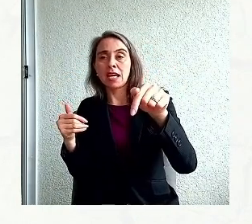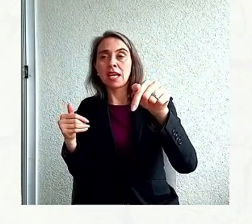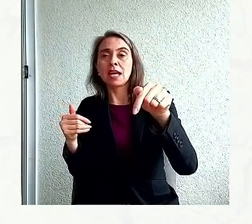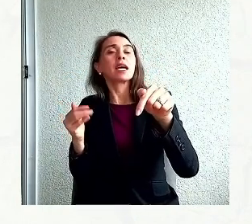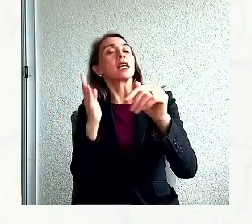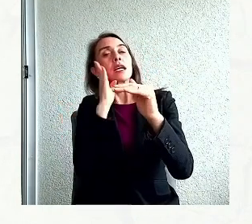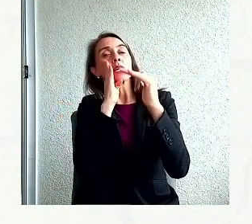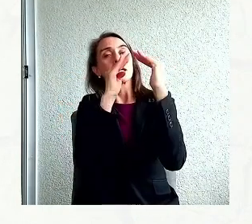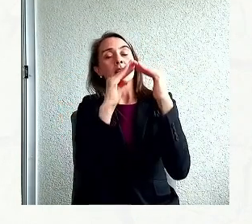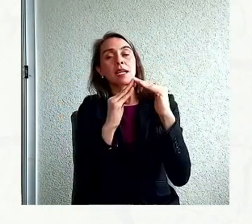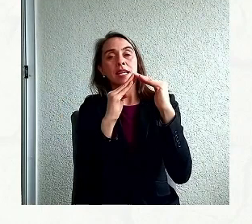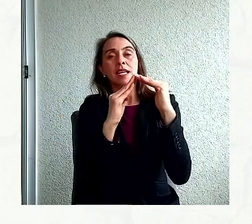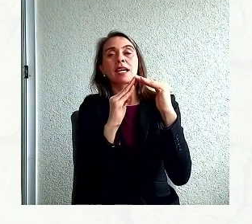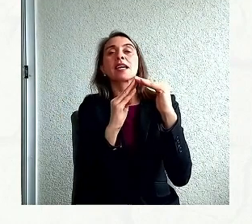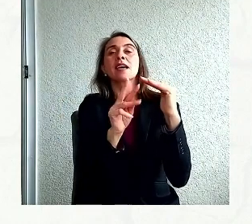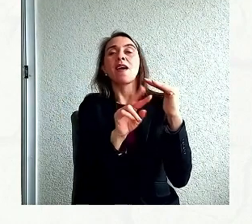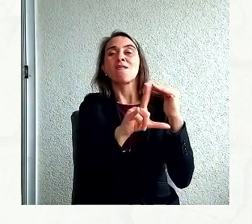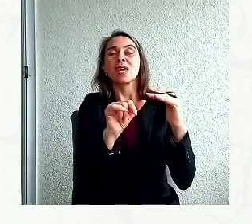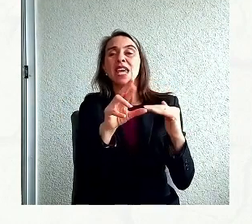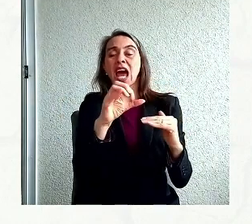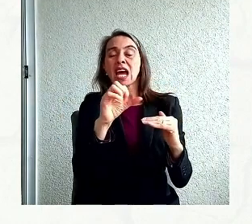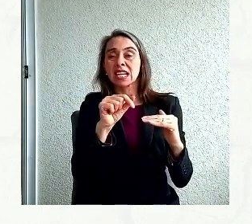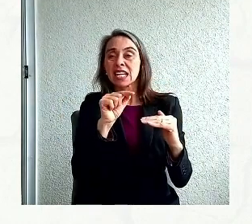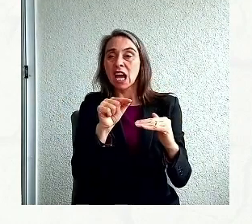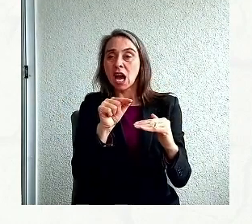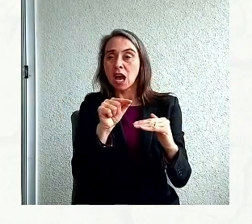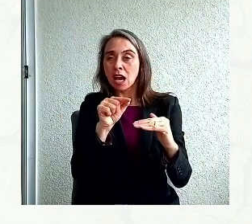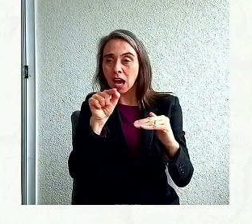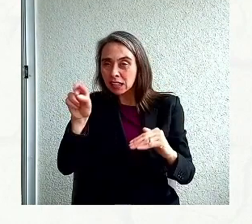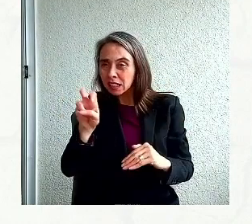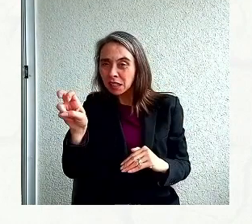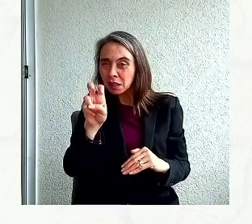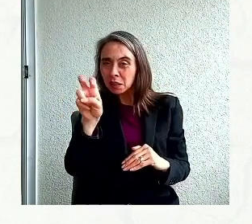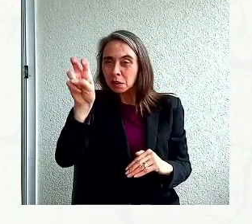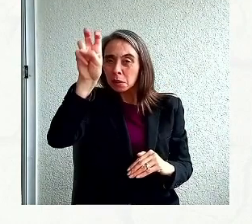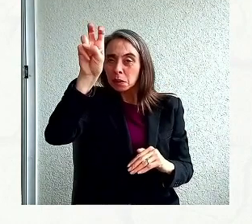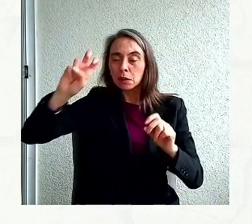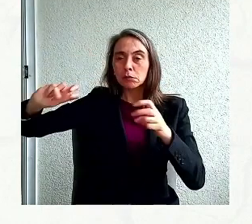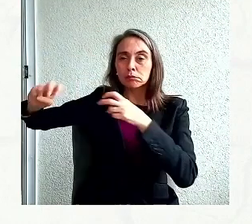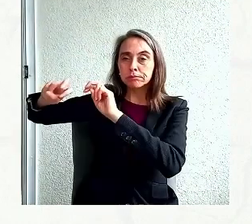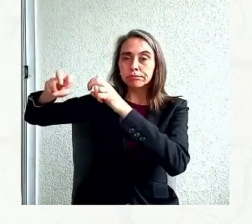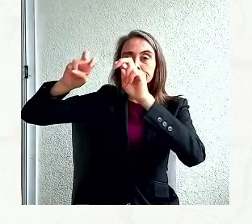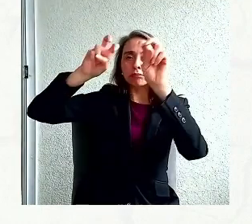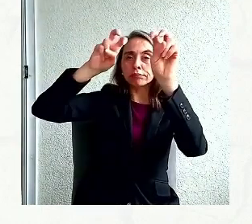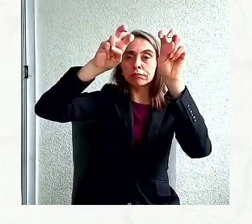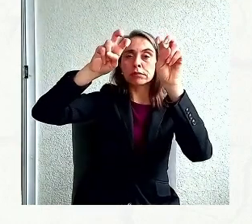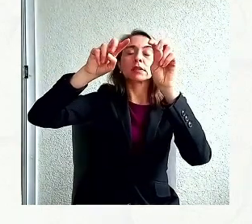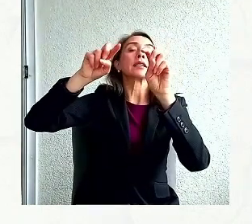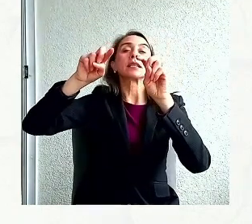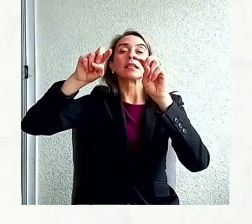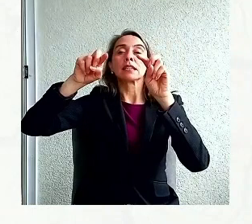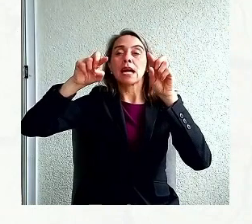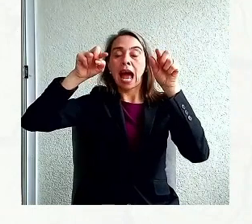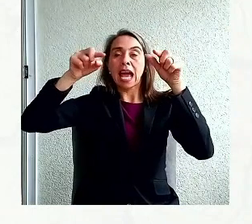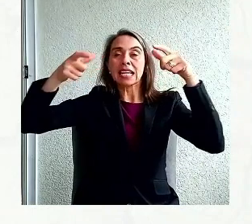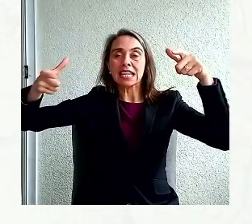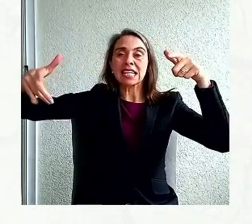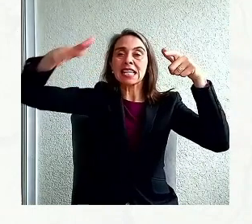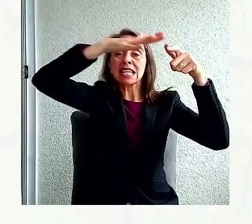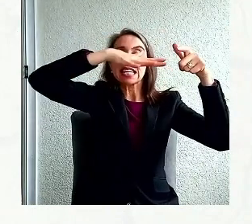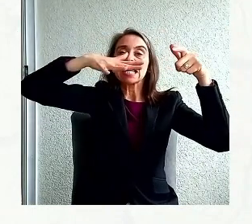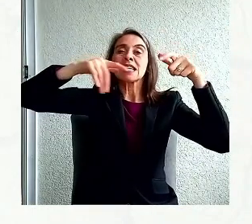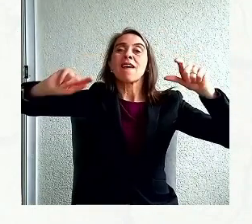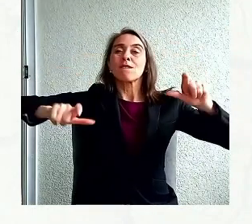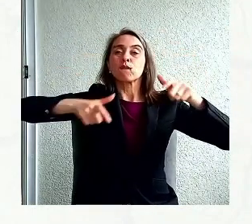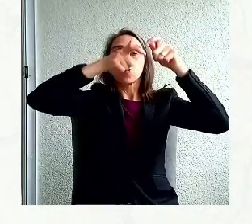zona, y este glaciar se ubica en esta zona, ¿ya?, del volcán Villarrica. Entonces normalmente uno puede